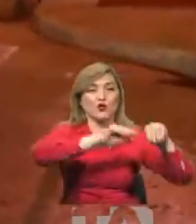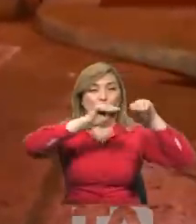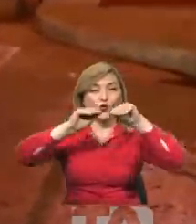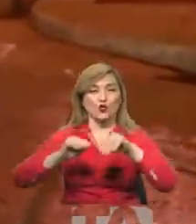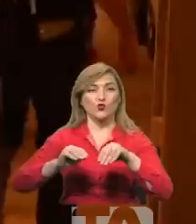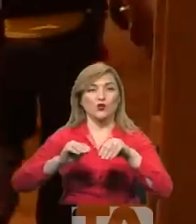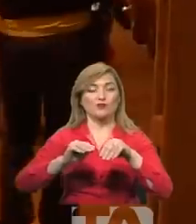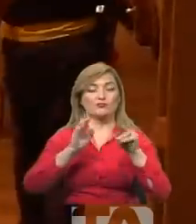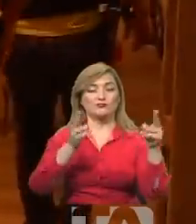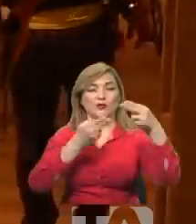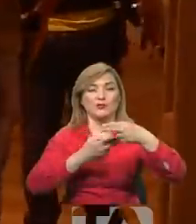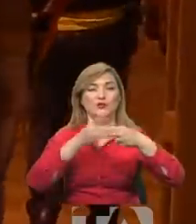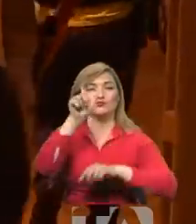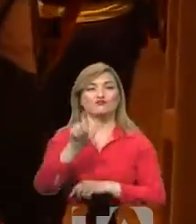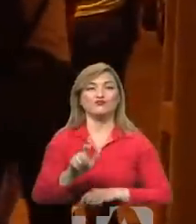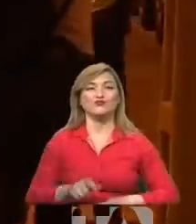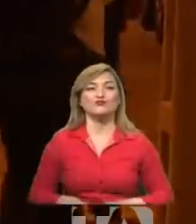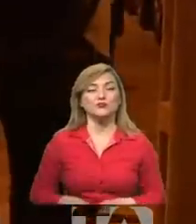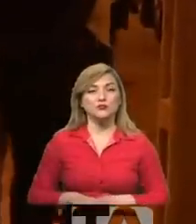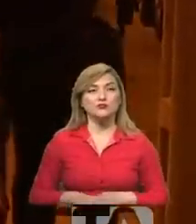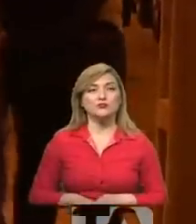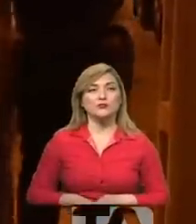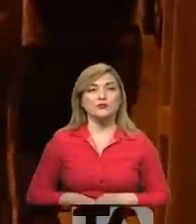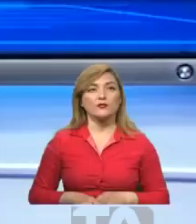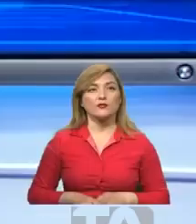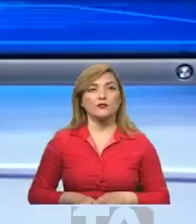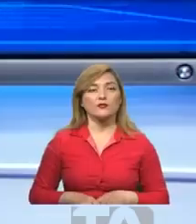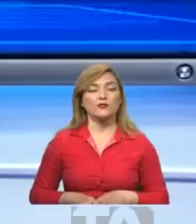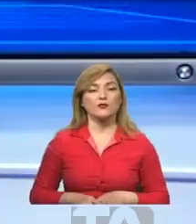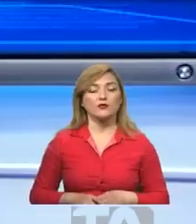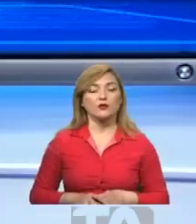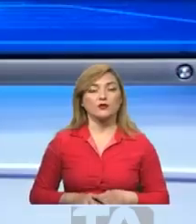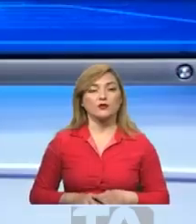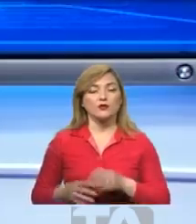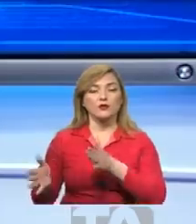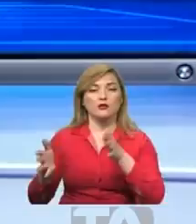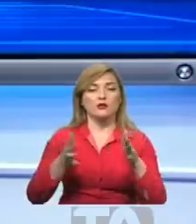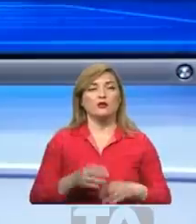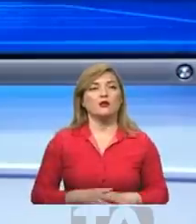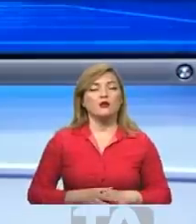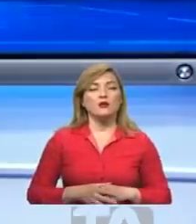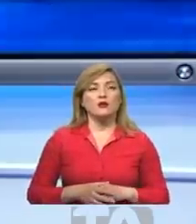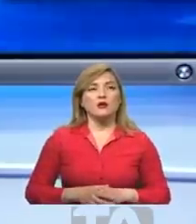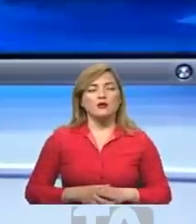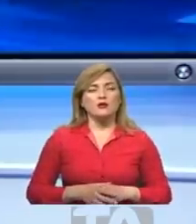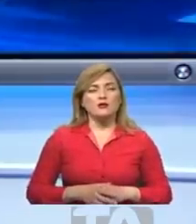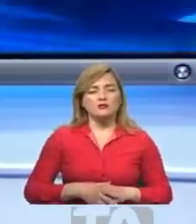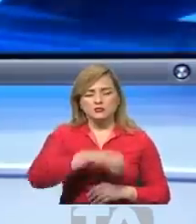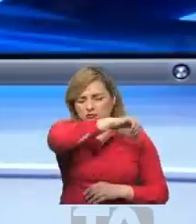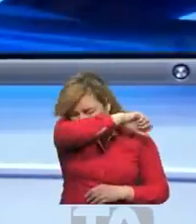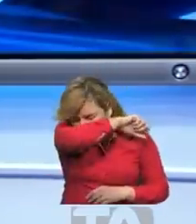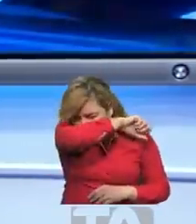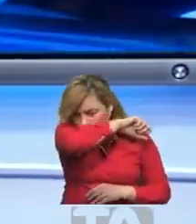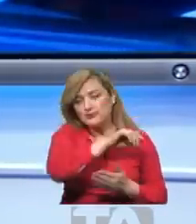en los allanamientos. Paul Tutiven, 24 horas. Y nuevamente se suspendió la audiencia de